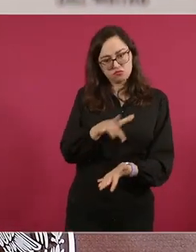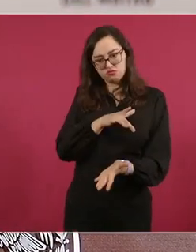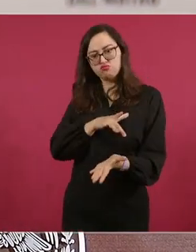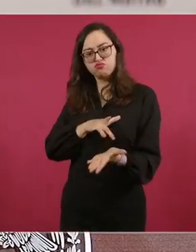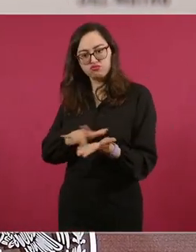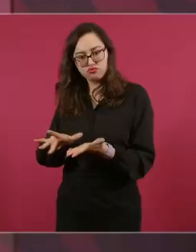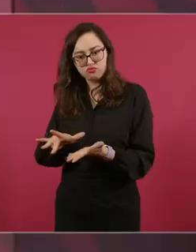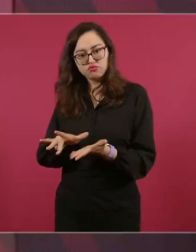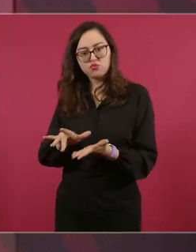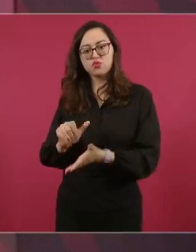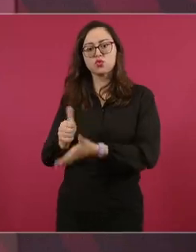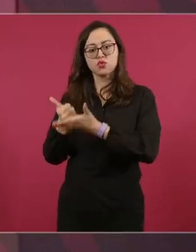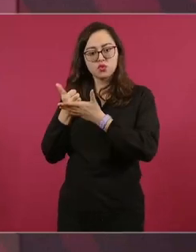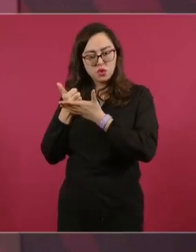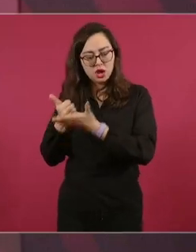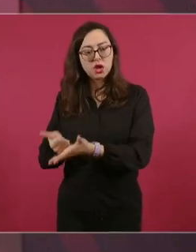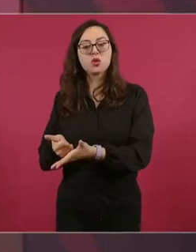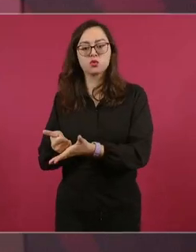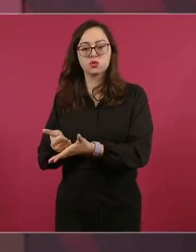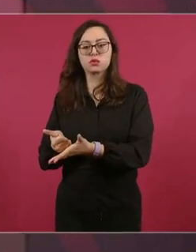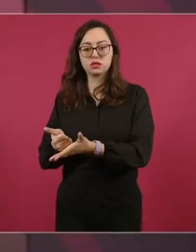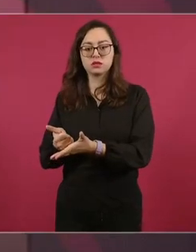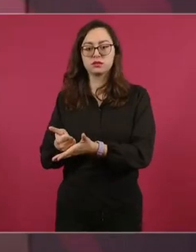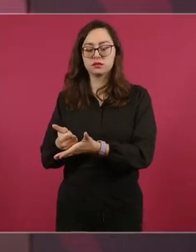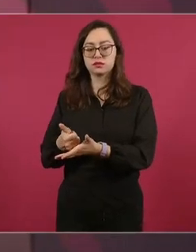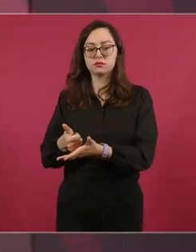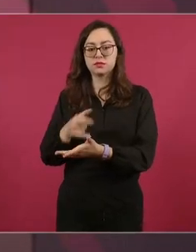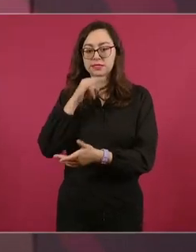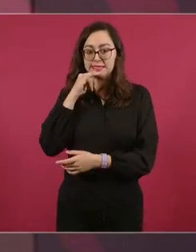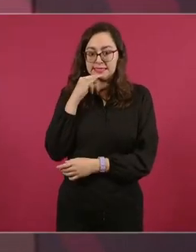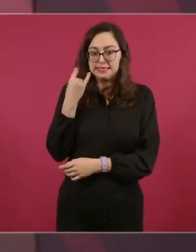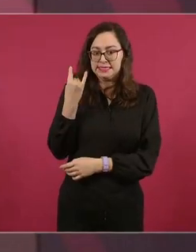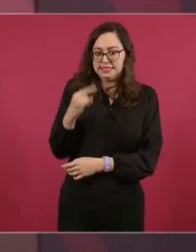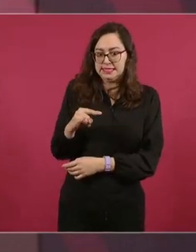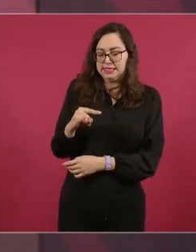brindando tu apoyo al pueblo de Chile.